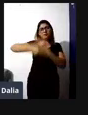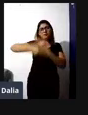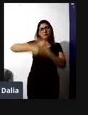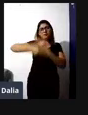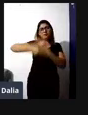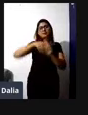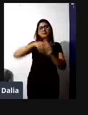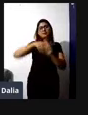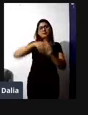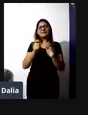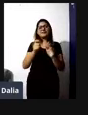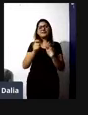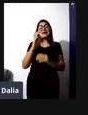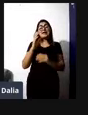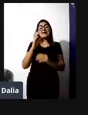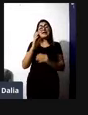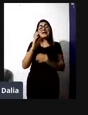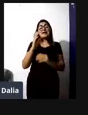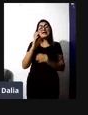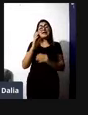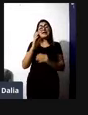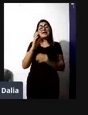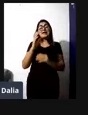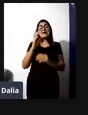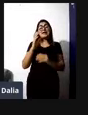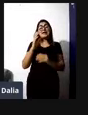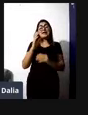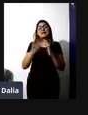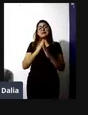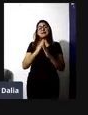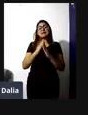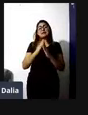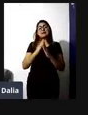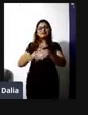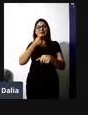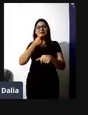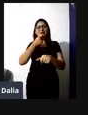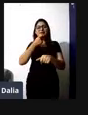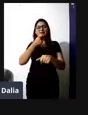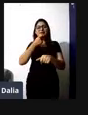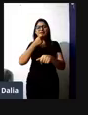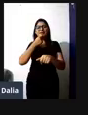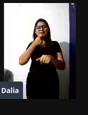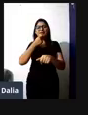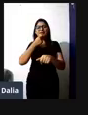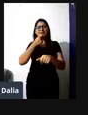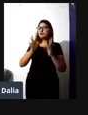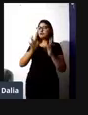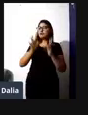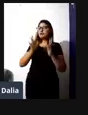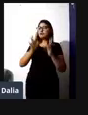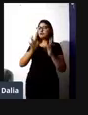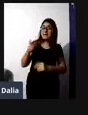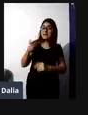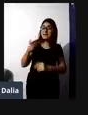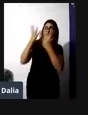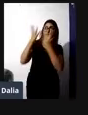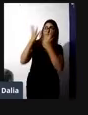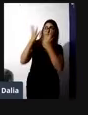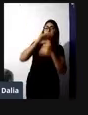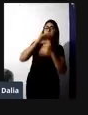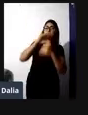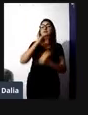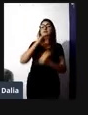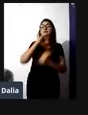aprender, de cómo pueden lograr esta comunicación, incluso esta complicidad, porque a veces es eso, es darnos la